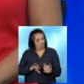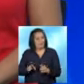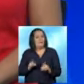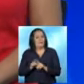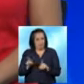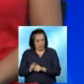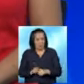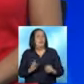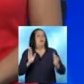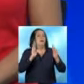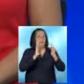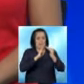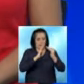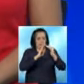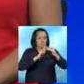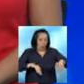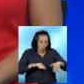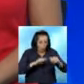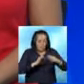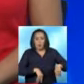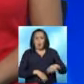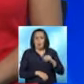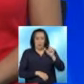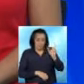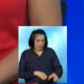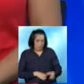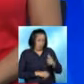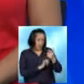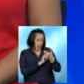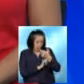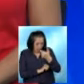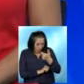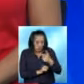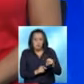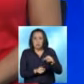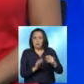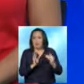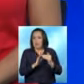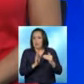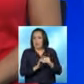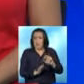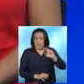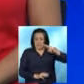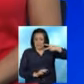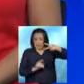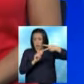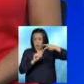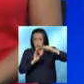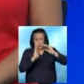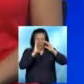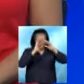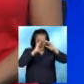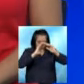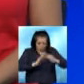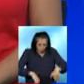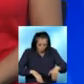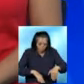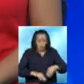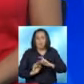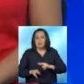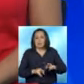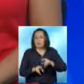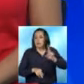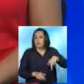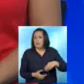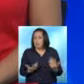terminado colapsando por completo. Esta vez un televidente registró el preciso instante en el que una casa de 2 pisos cae a las aguas del río Rímac. Este